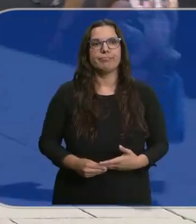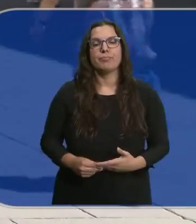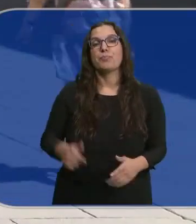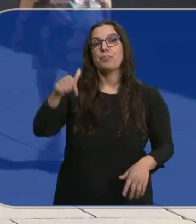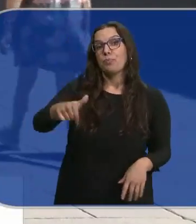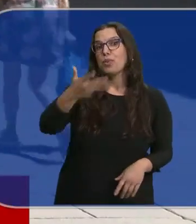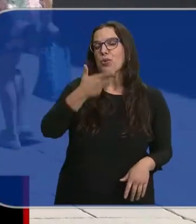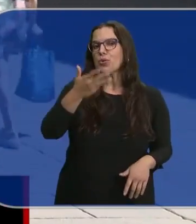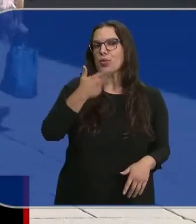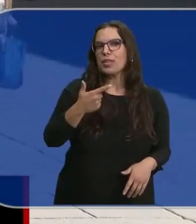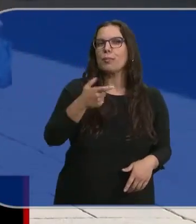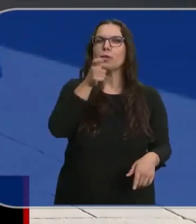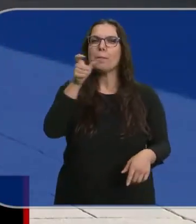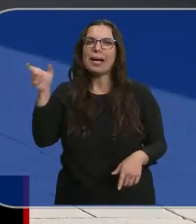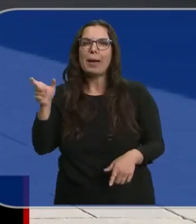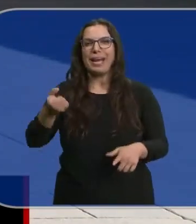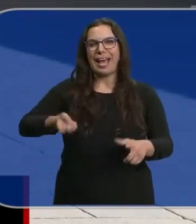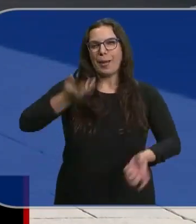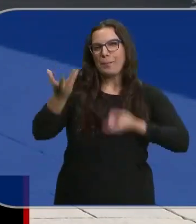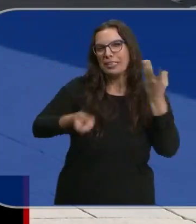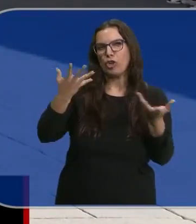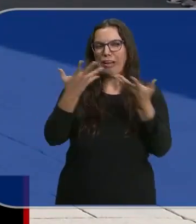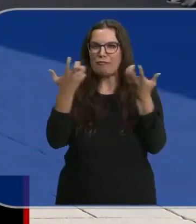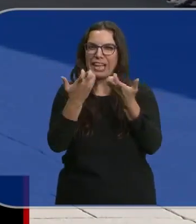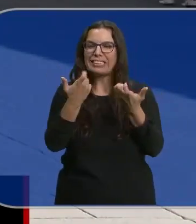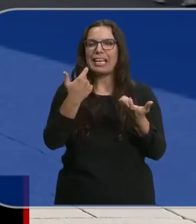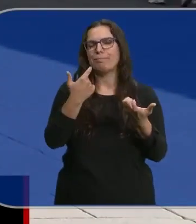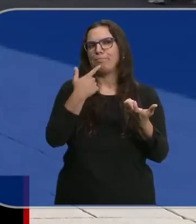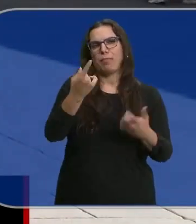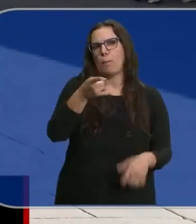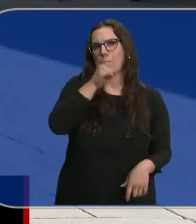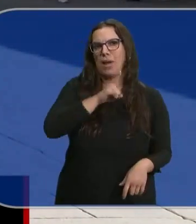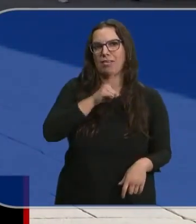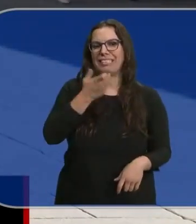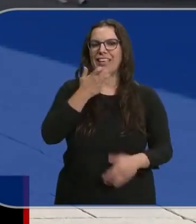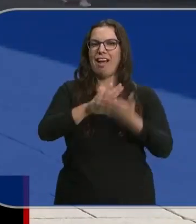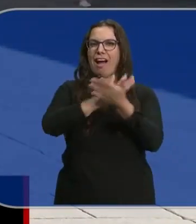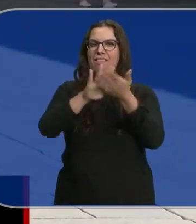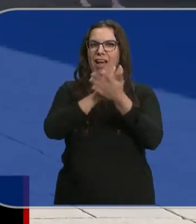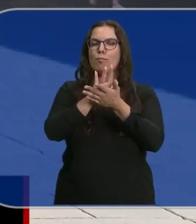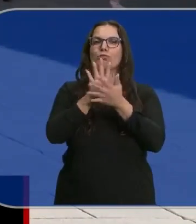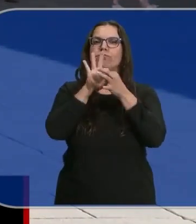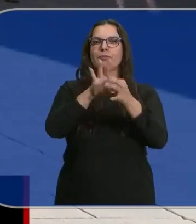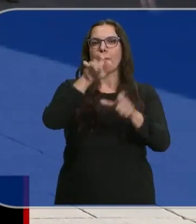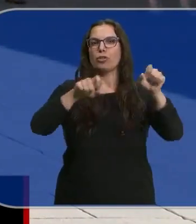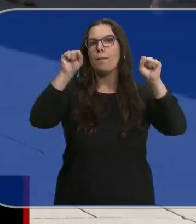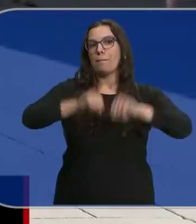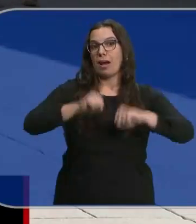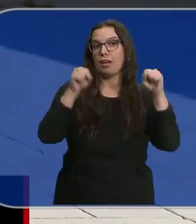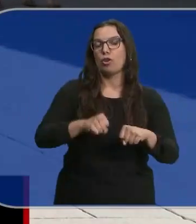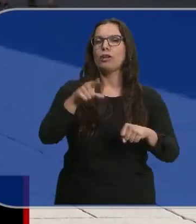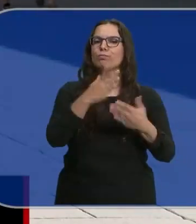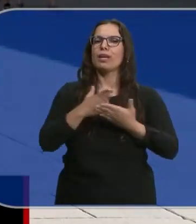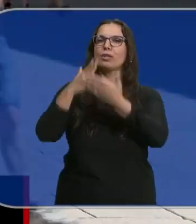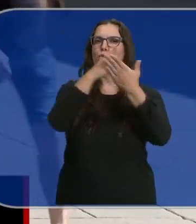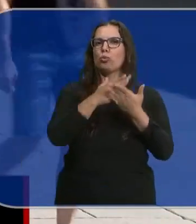Hoy hemos conocido una serie de palabras y expresiones que utilizamos de manera incorrecta cuando nos dirigimos a las personas mayores. Es el resultado de